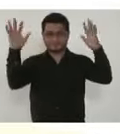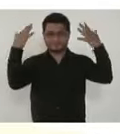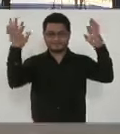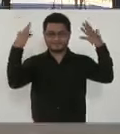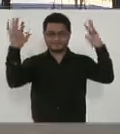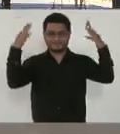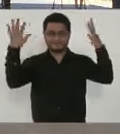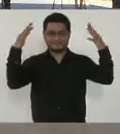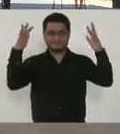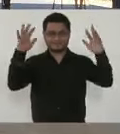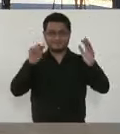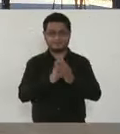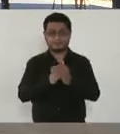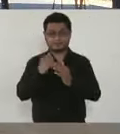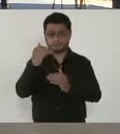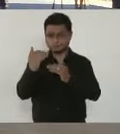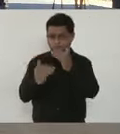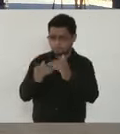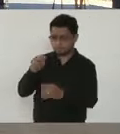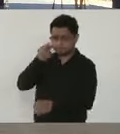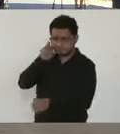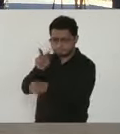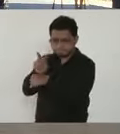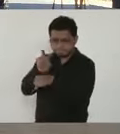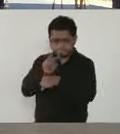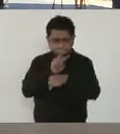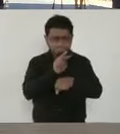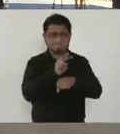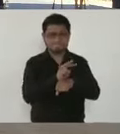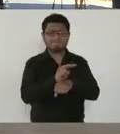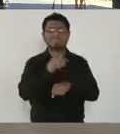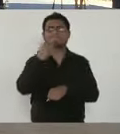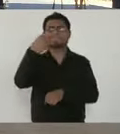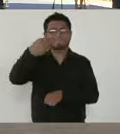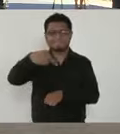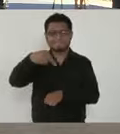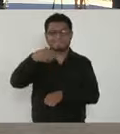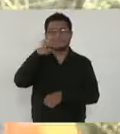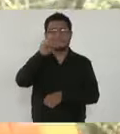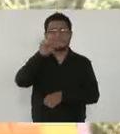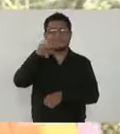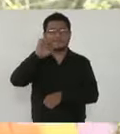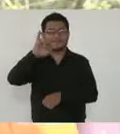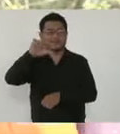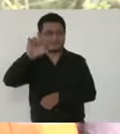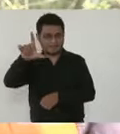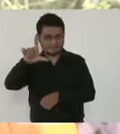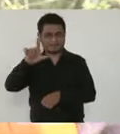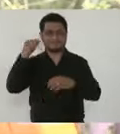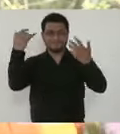el supervisor honorario del Tren Maya, Daniel Chávez Morán,